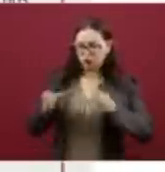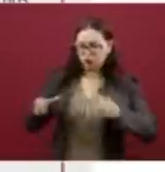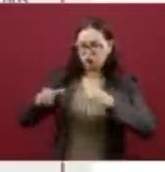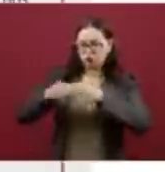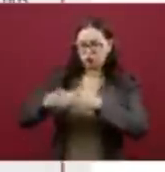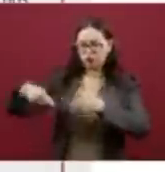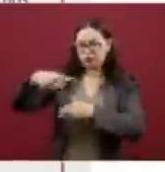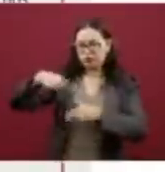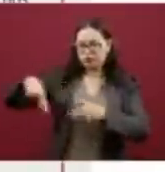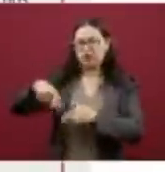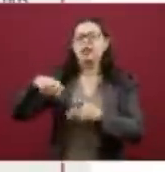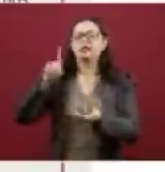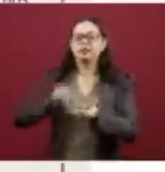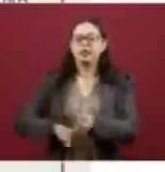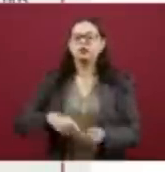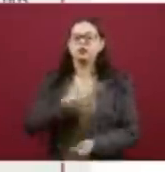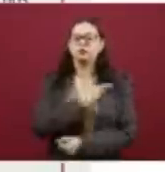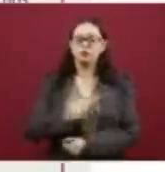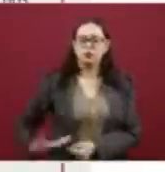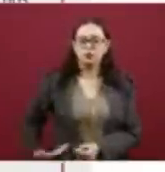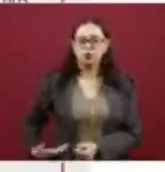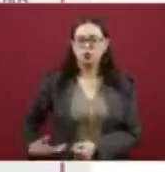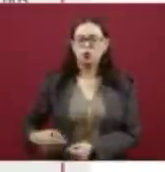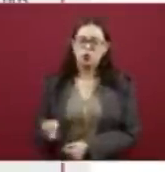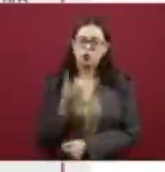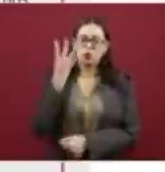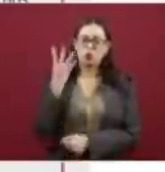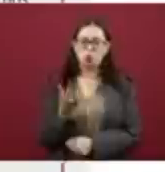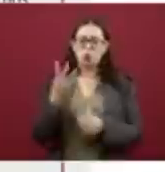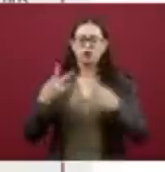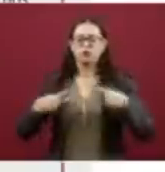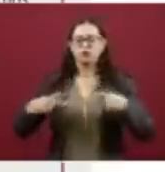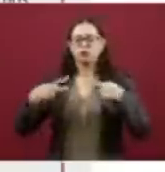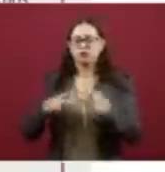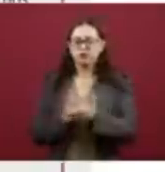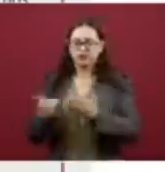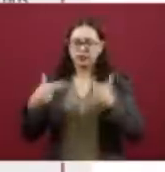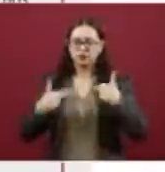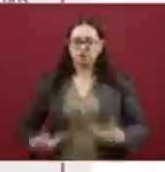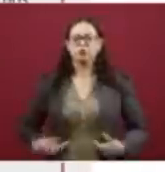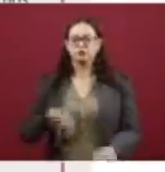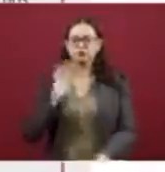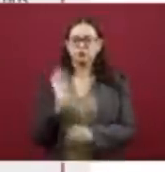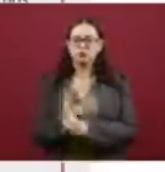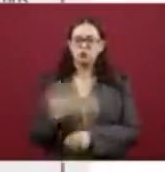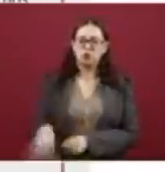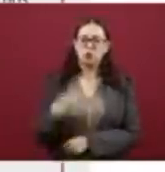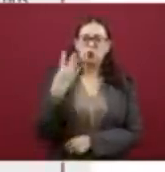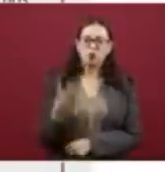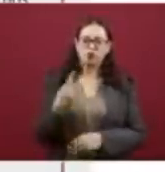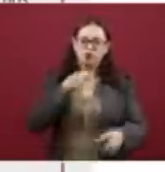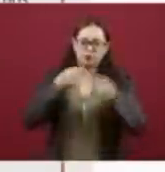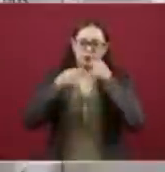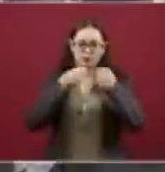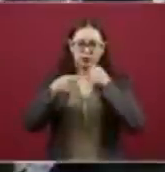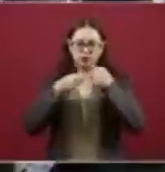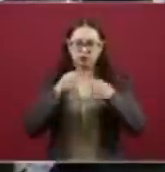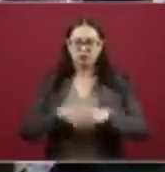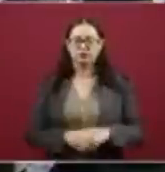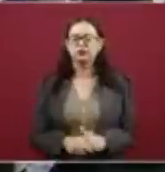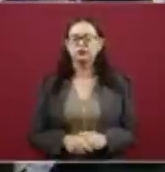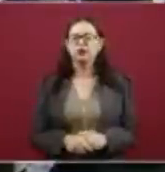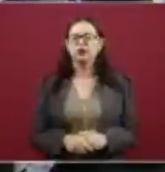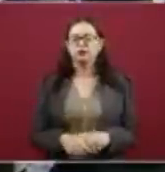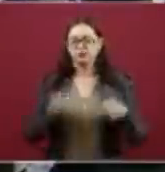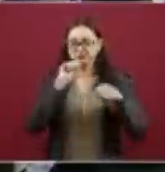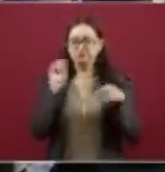integra por un presidente, cuatro defensores de derechos humanos y cuatro periodistas. Al mismo tiempo, esta Junta